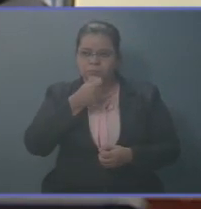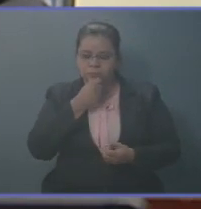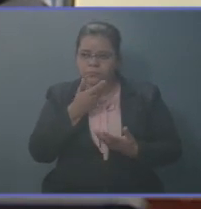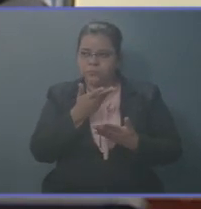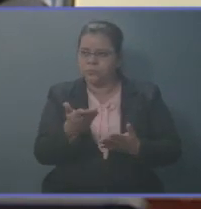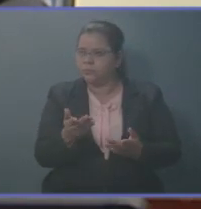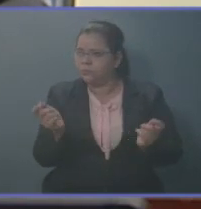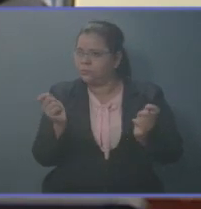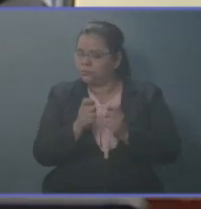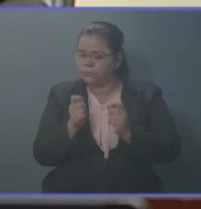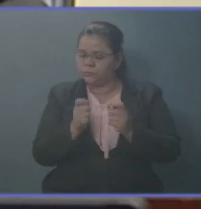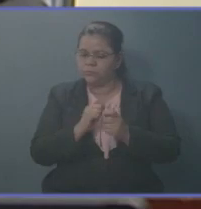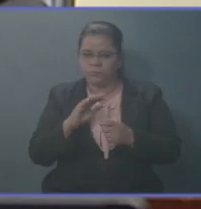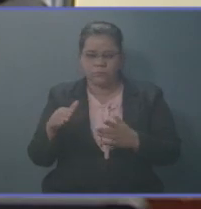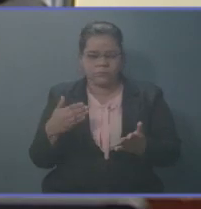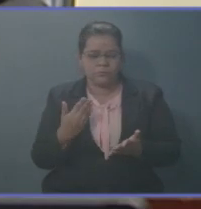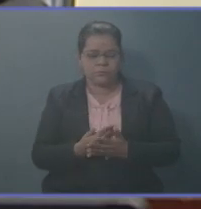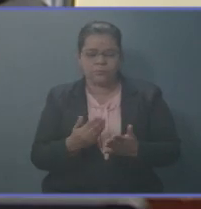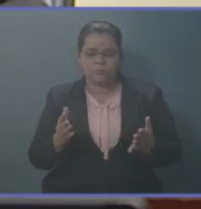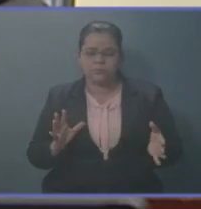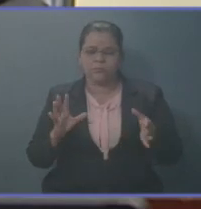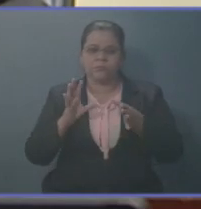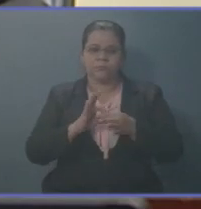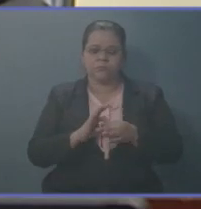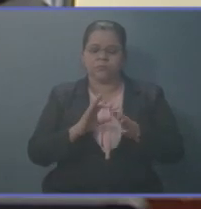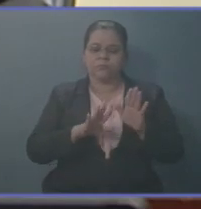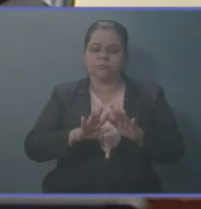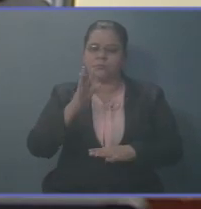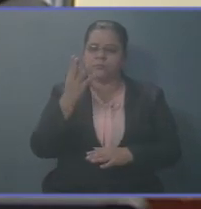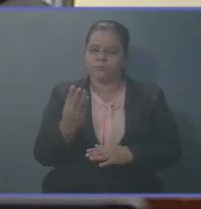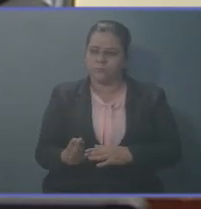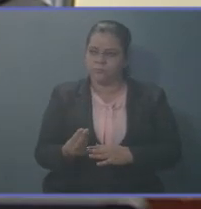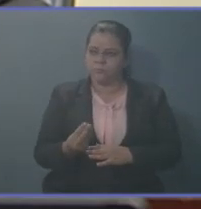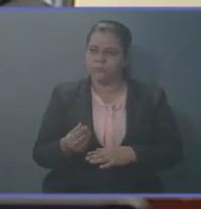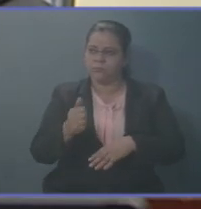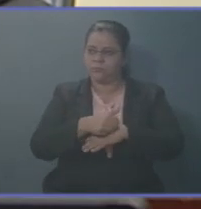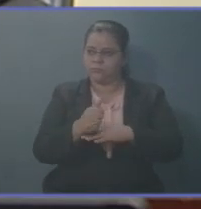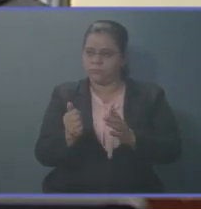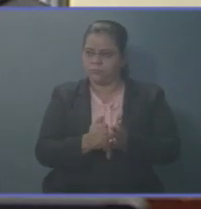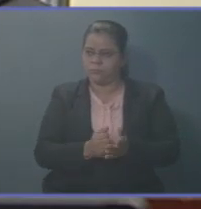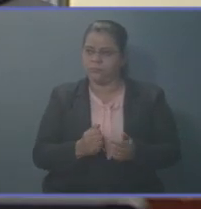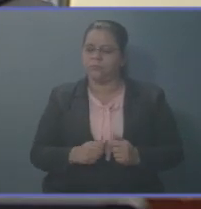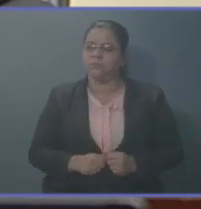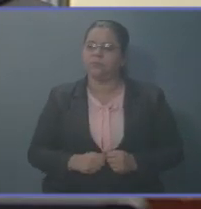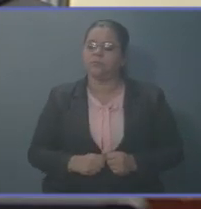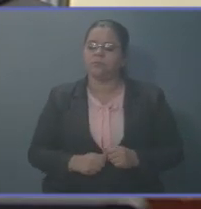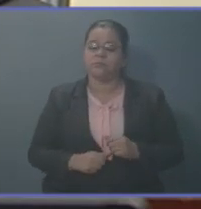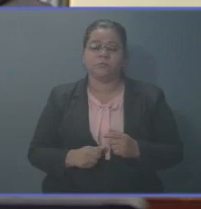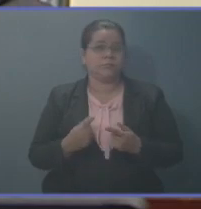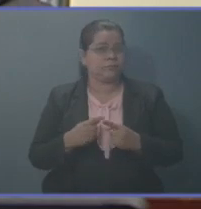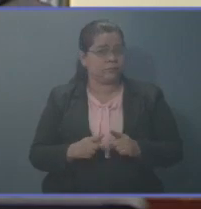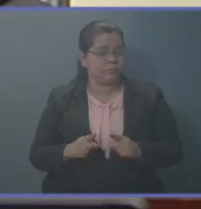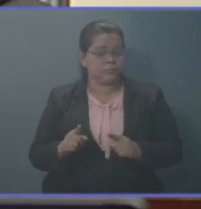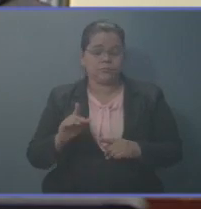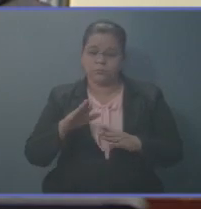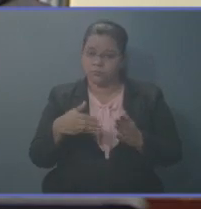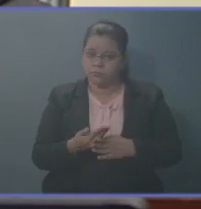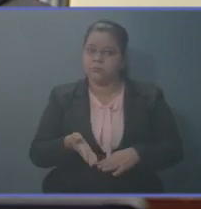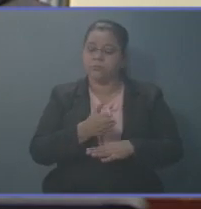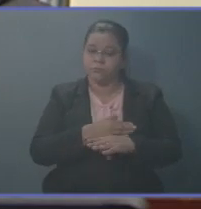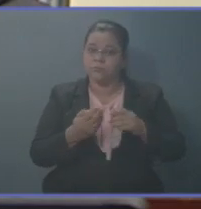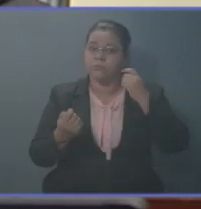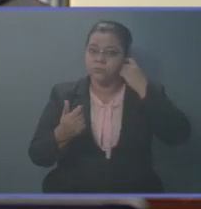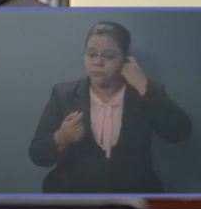informes detallados y relacionados con este decreto cada 15 días al órgano legislativo. Sin perjuicio a lo anterior, la